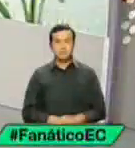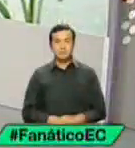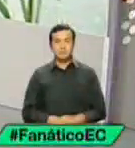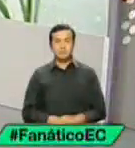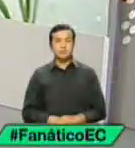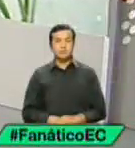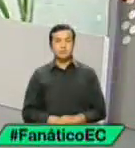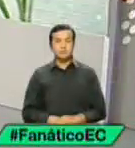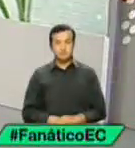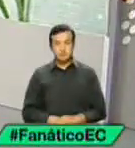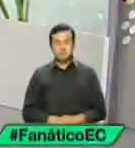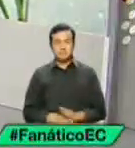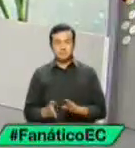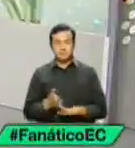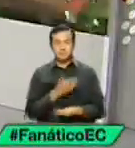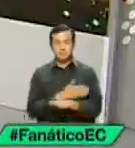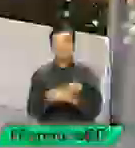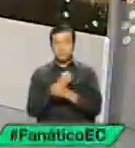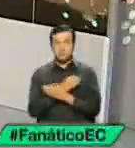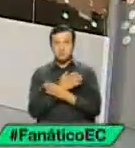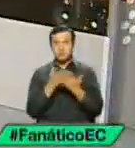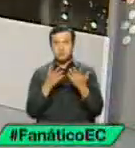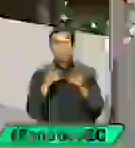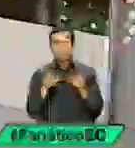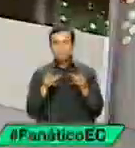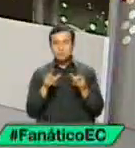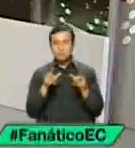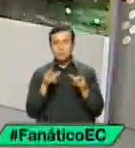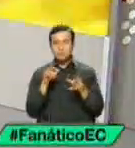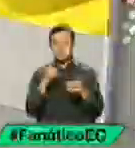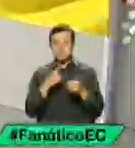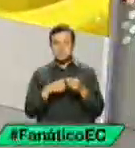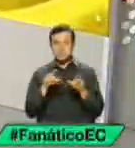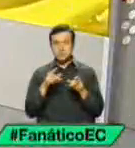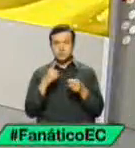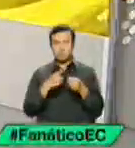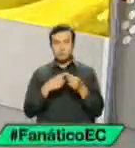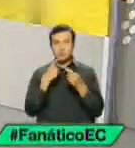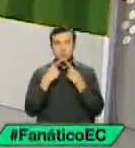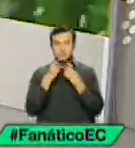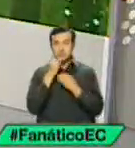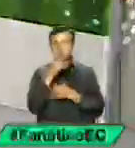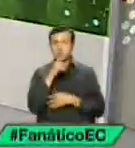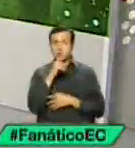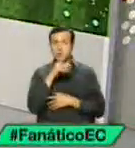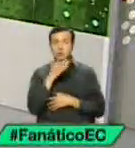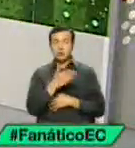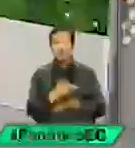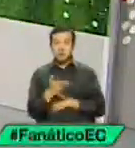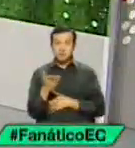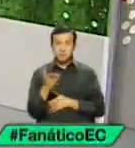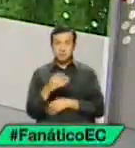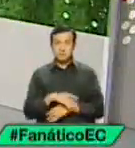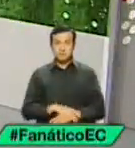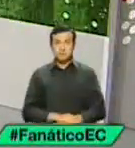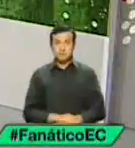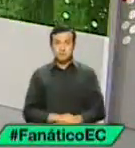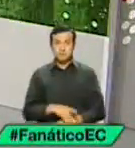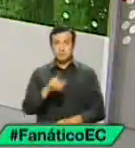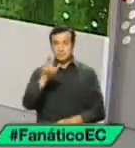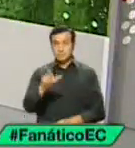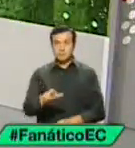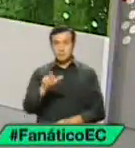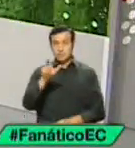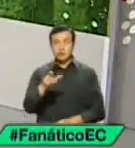Y hace pocos minutos en la Radio Redonda de acá de la capital de la República dio declaraciones justamente la persona